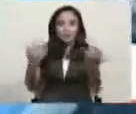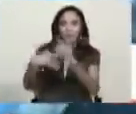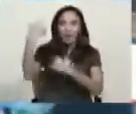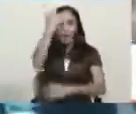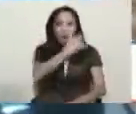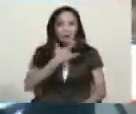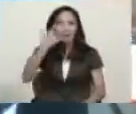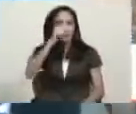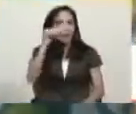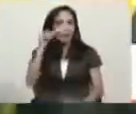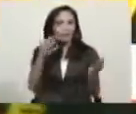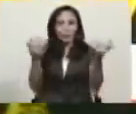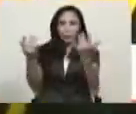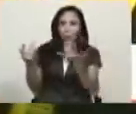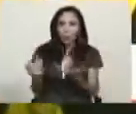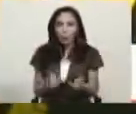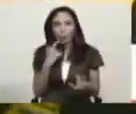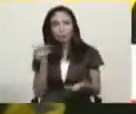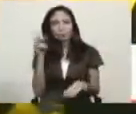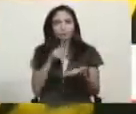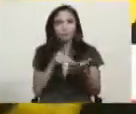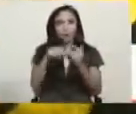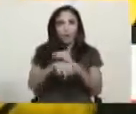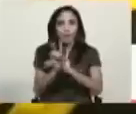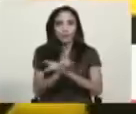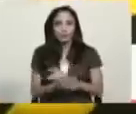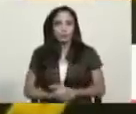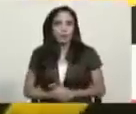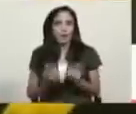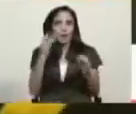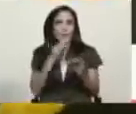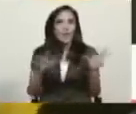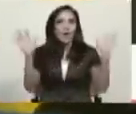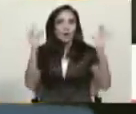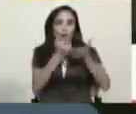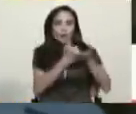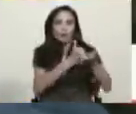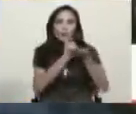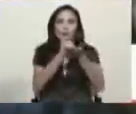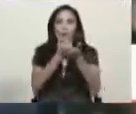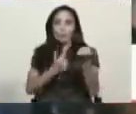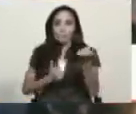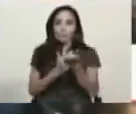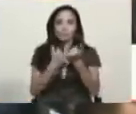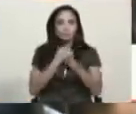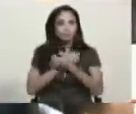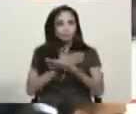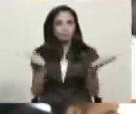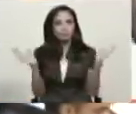de Asia, y lograr el milagro que logramos con ustedes.